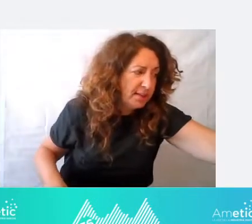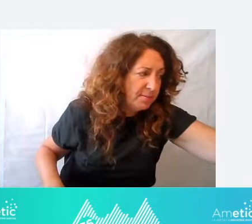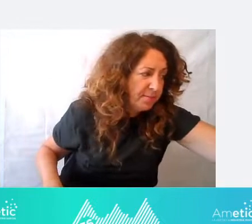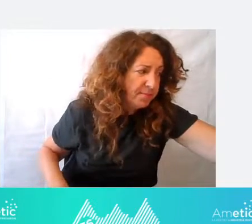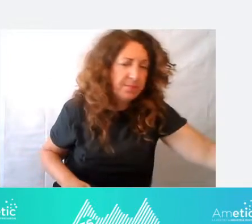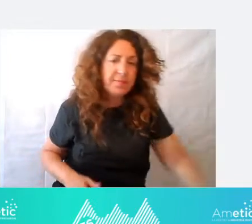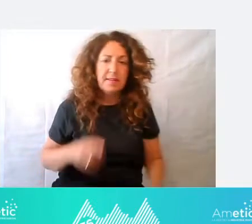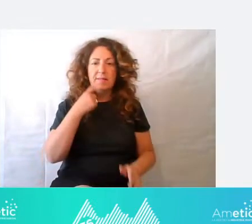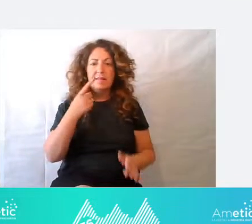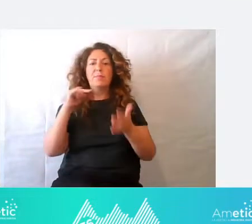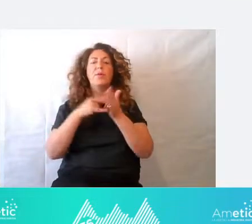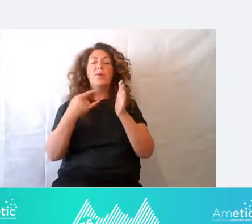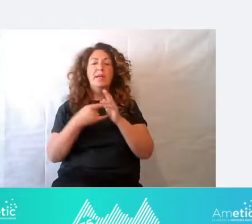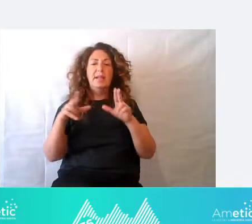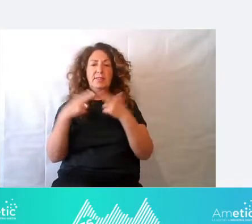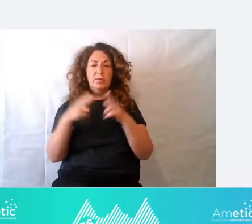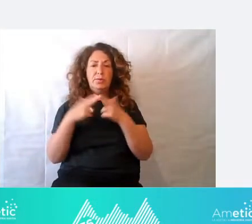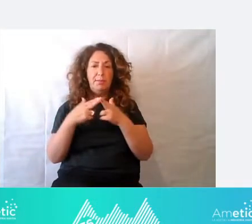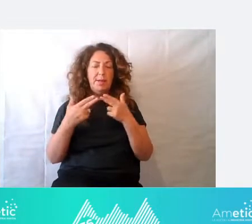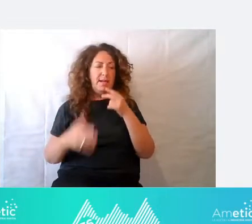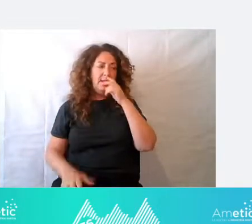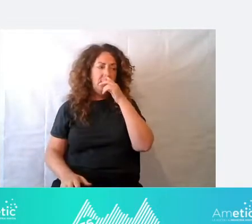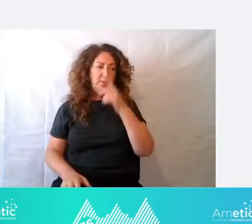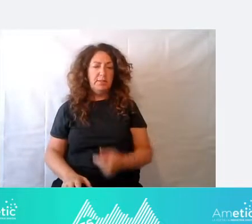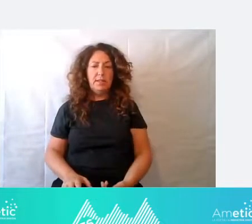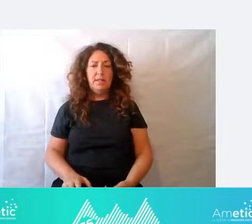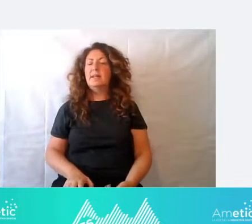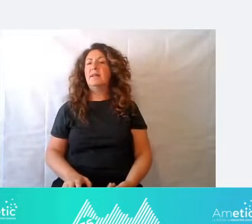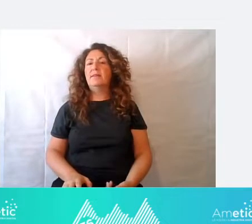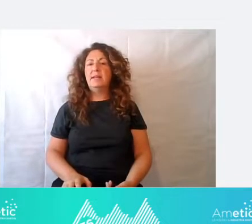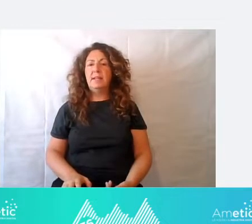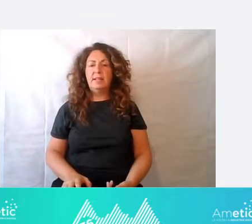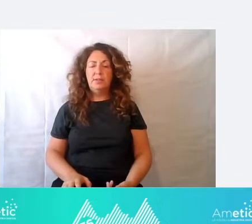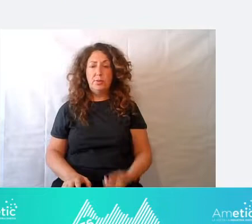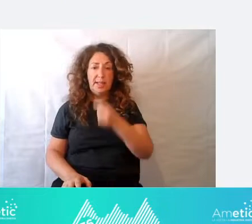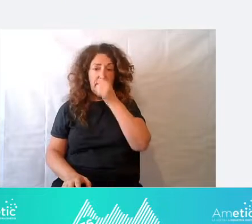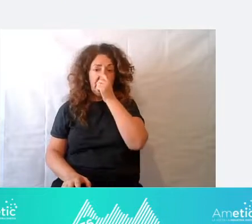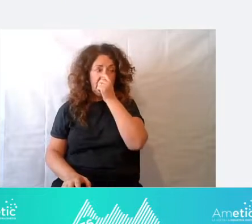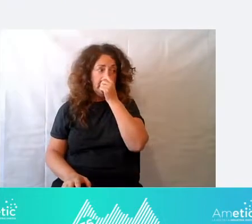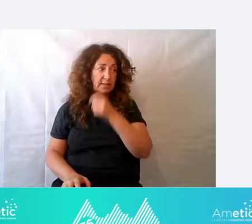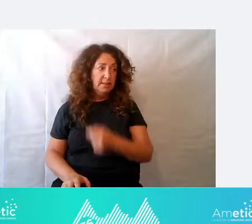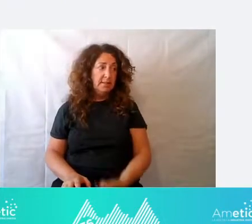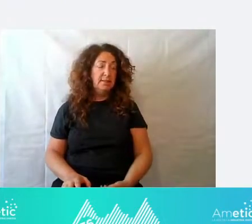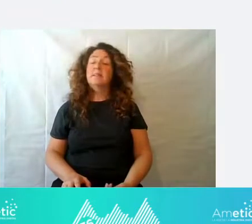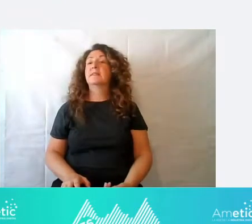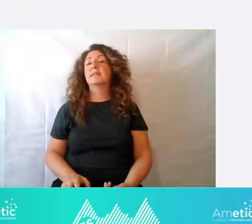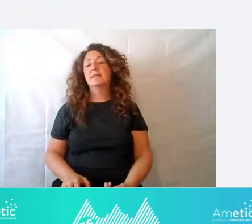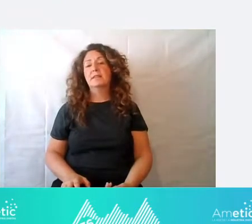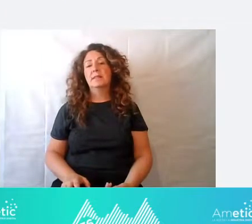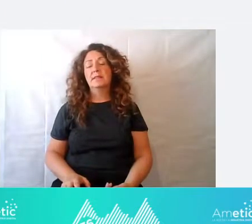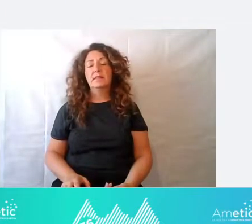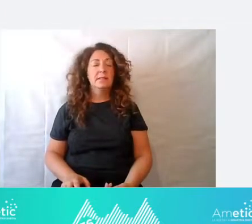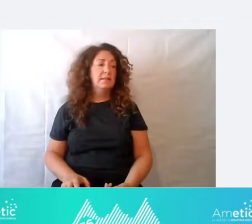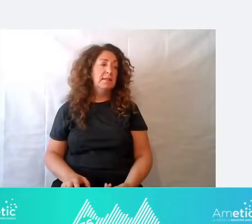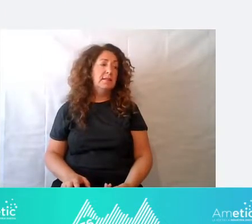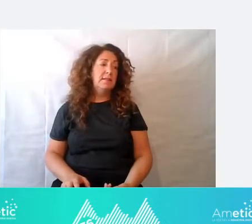sociedad española te aseguro que seguro que serán muchísimos más miguelángel 1 yo si me permitís os cuento un poco cuando estamos enfocando de